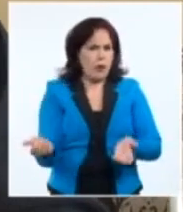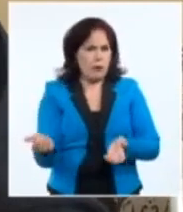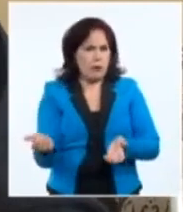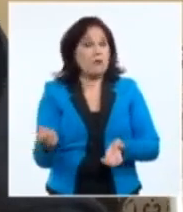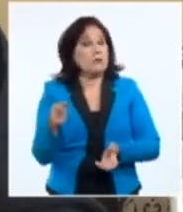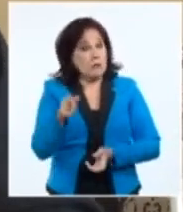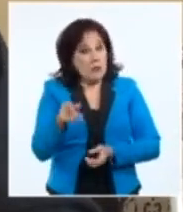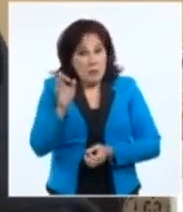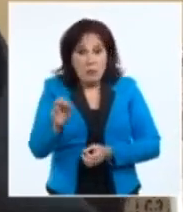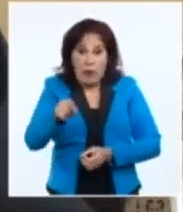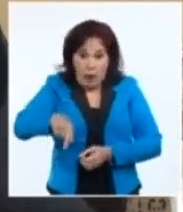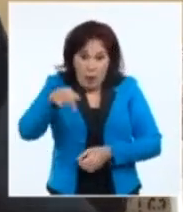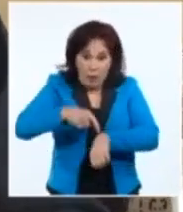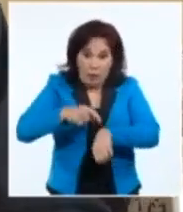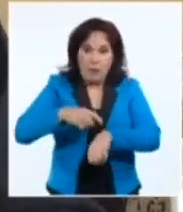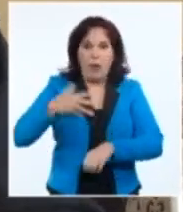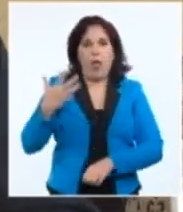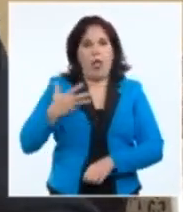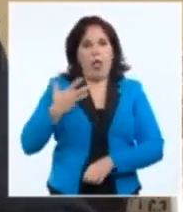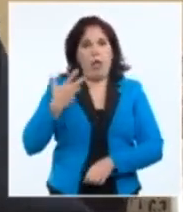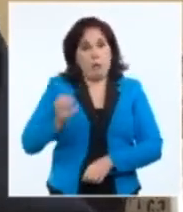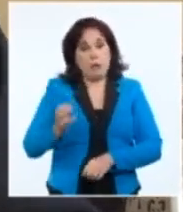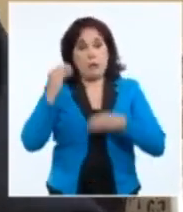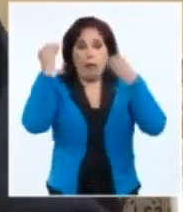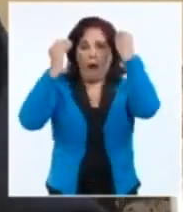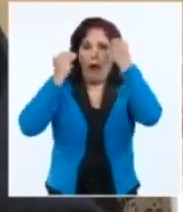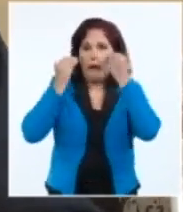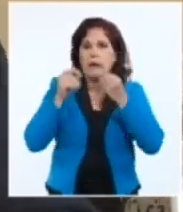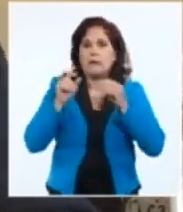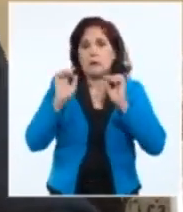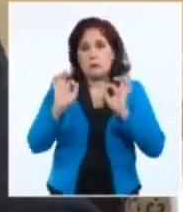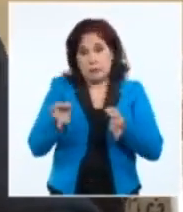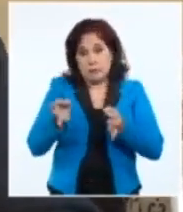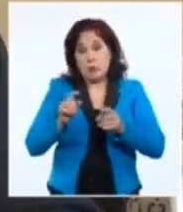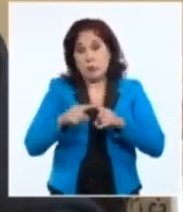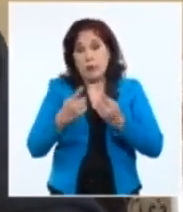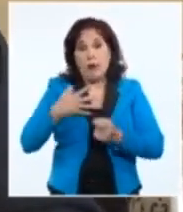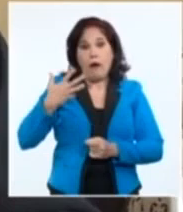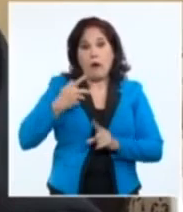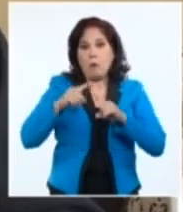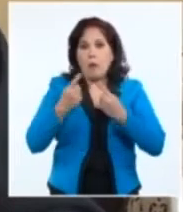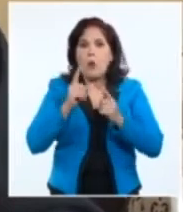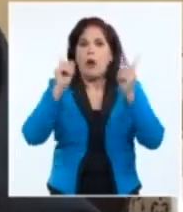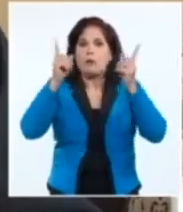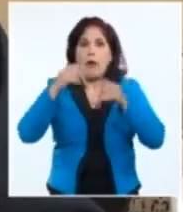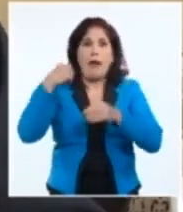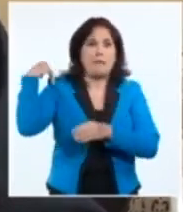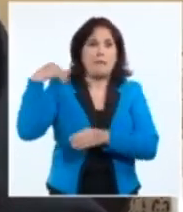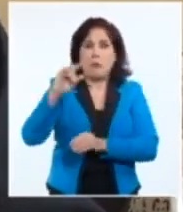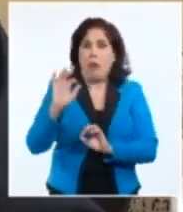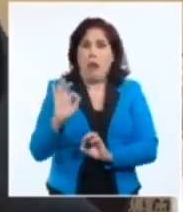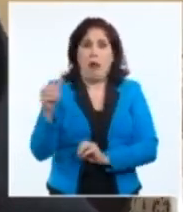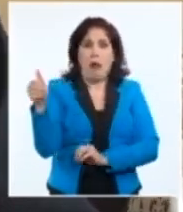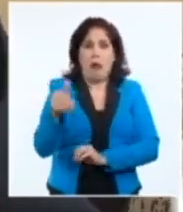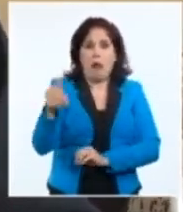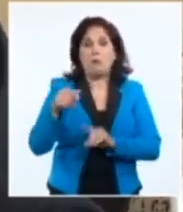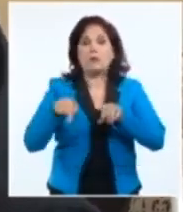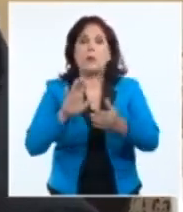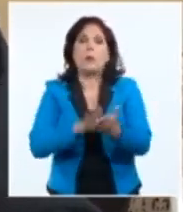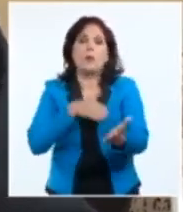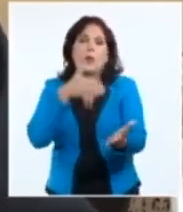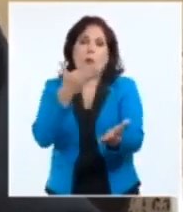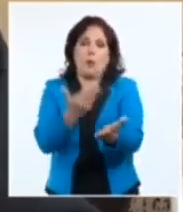Y es lo que es en el análisis, no en la composición. Y es lo que nosotros nos hemos propuesto desde